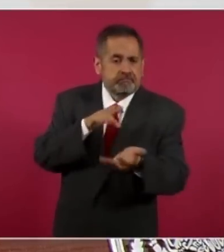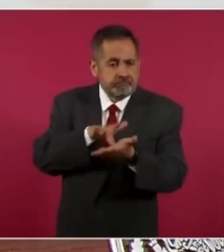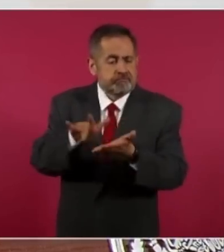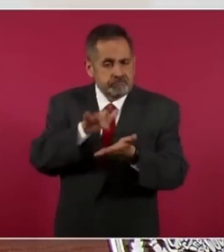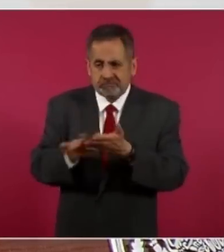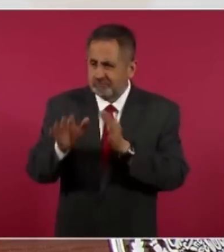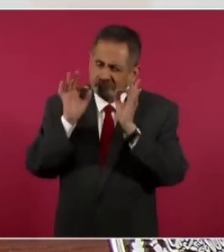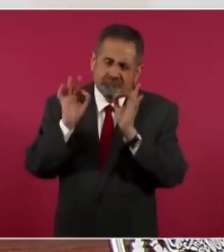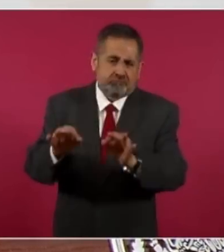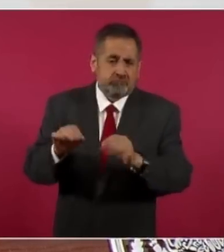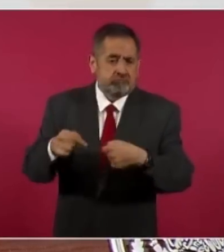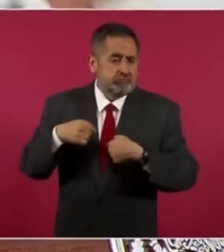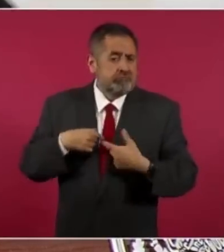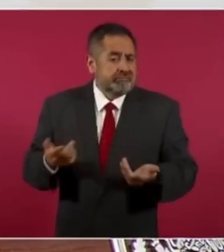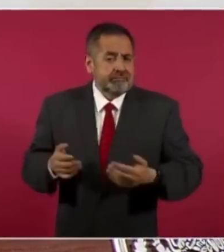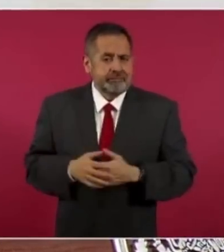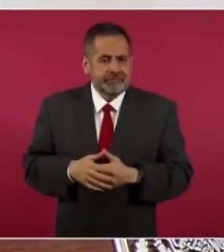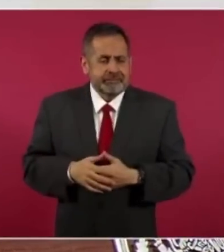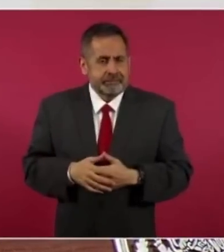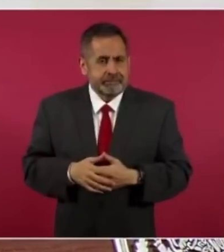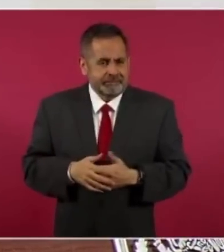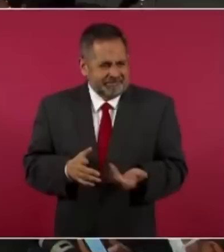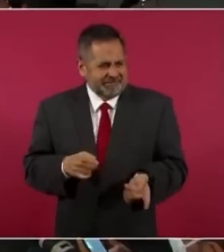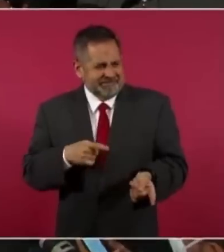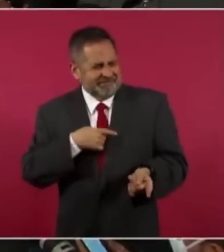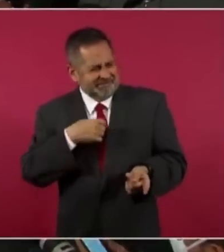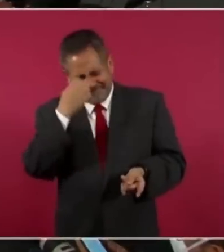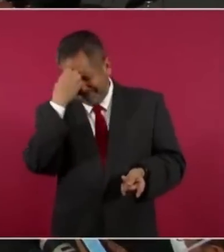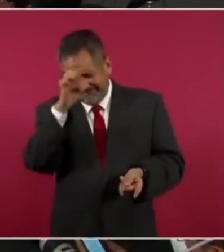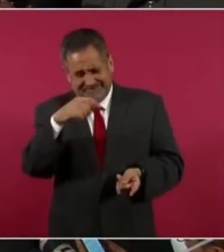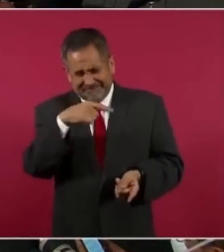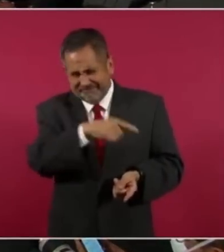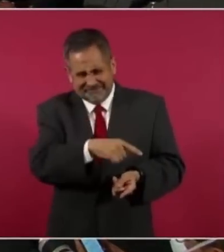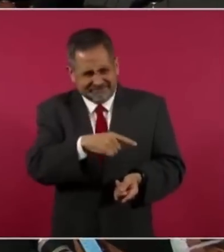movimiento. No sé de dónde sacan